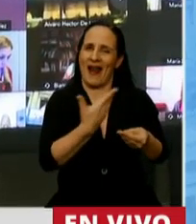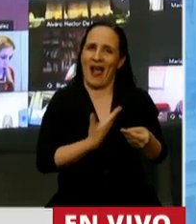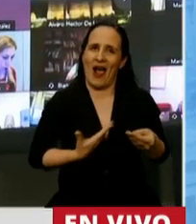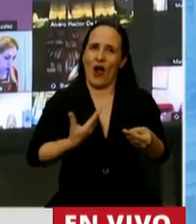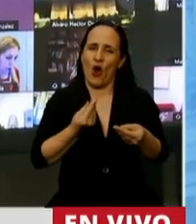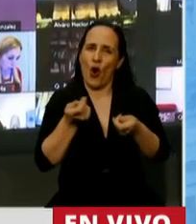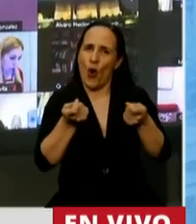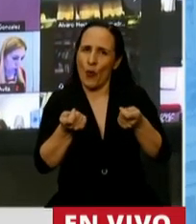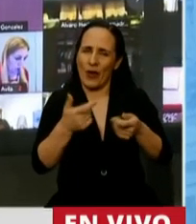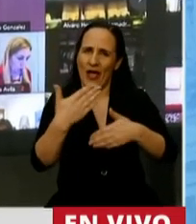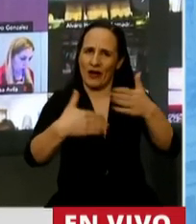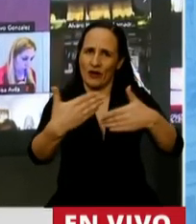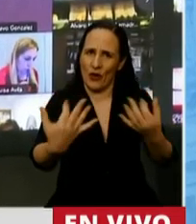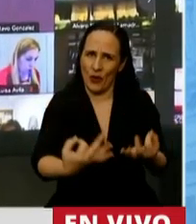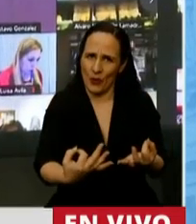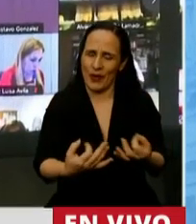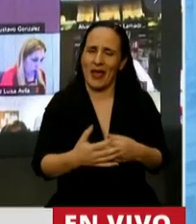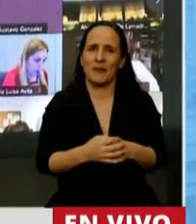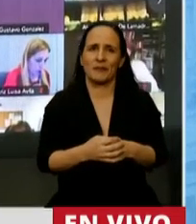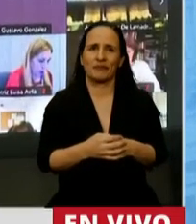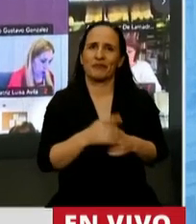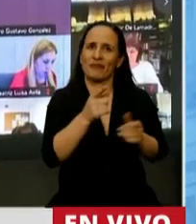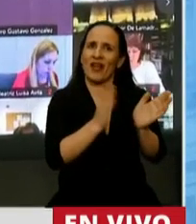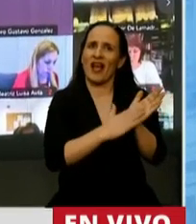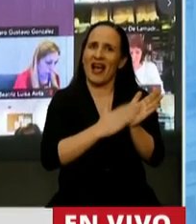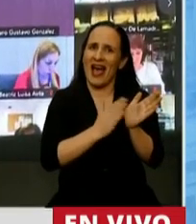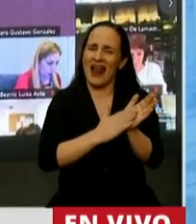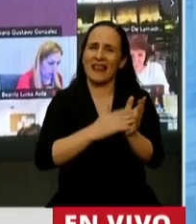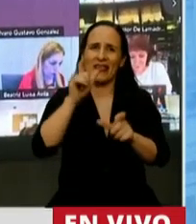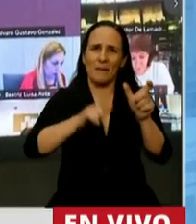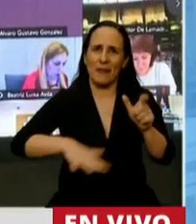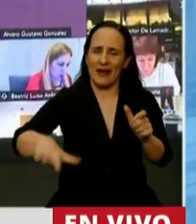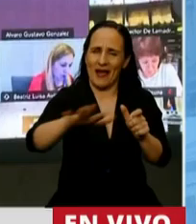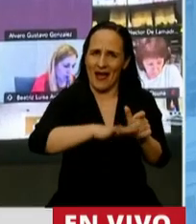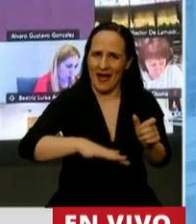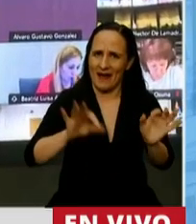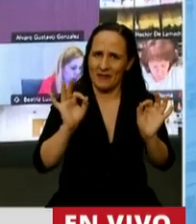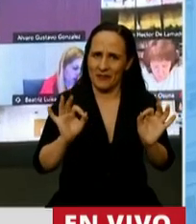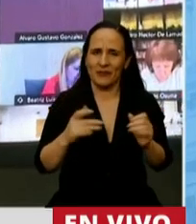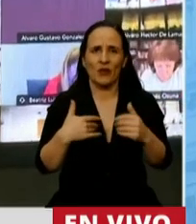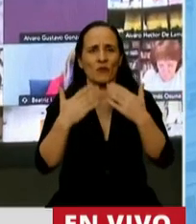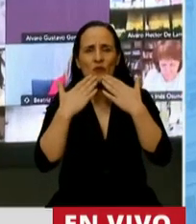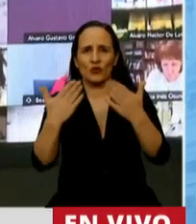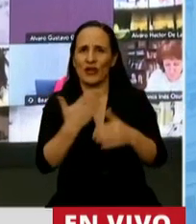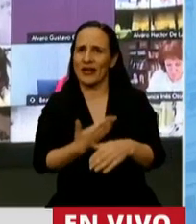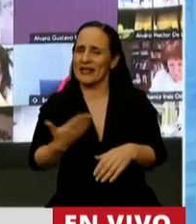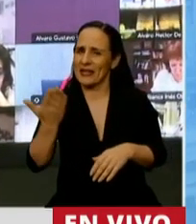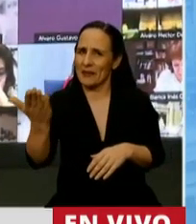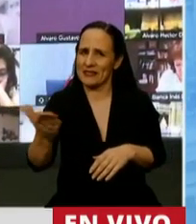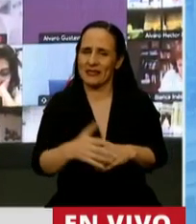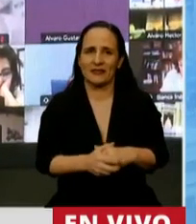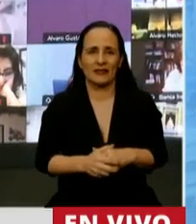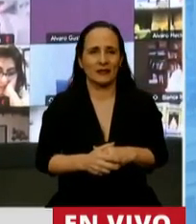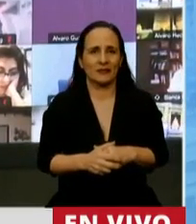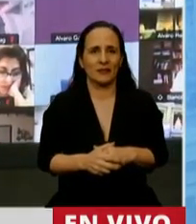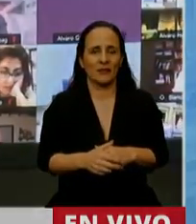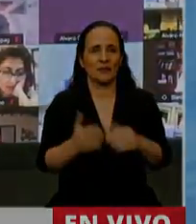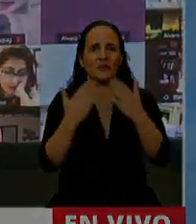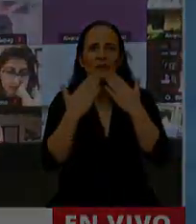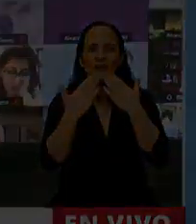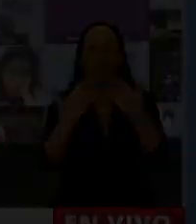un instrumento de planificación económica financiera, y así este presupuesto será lo que debe ser,